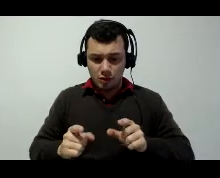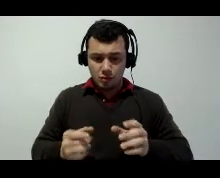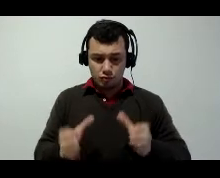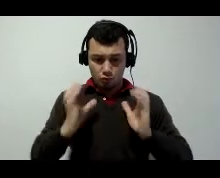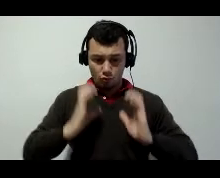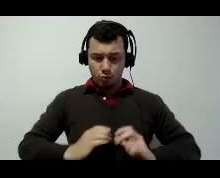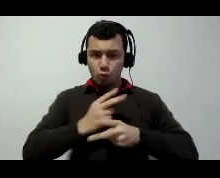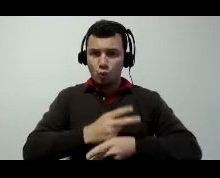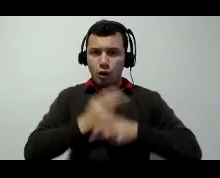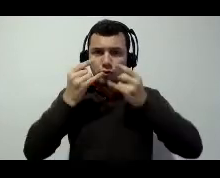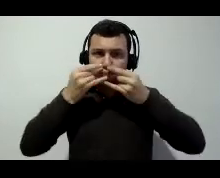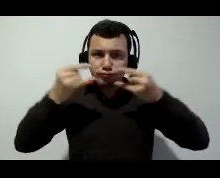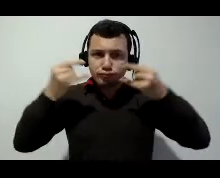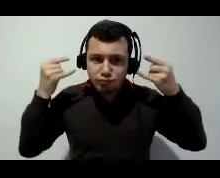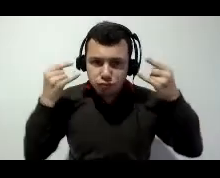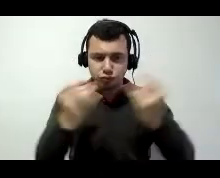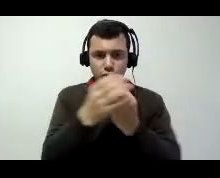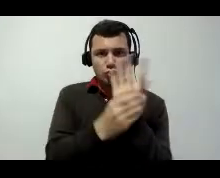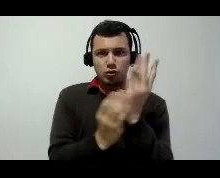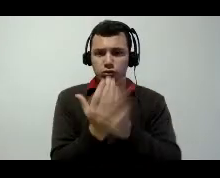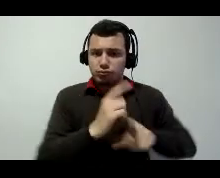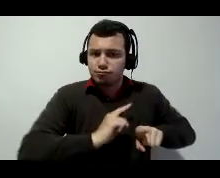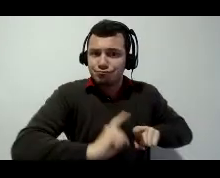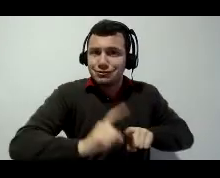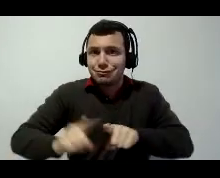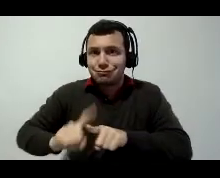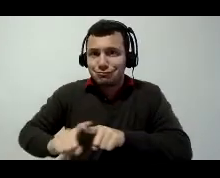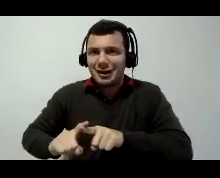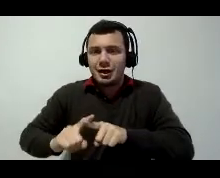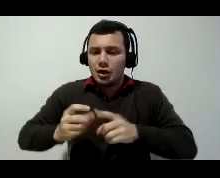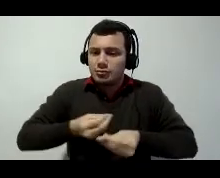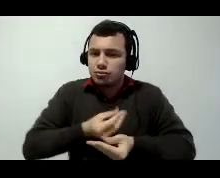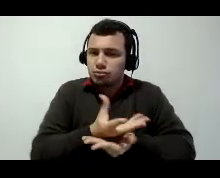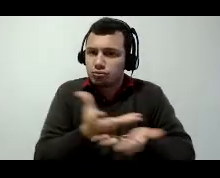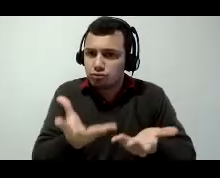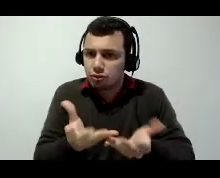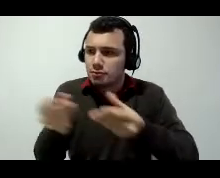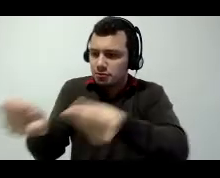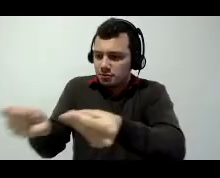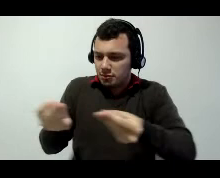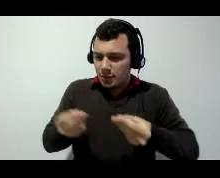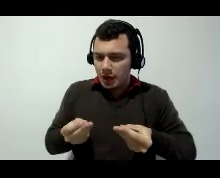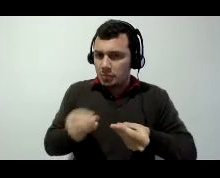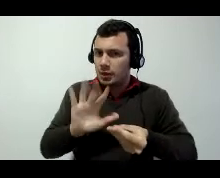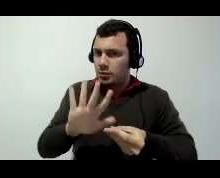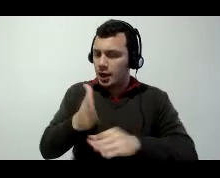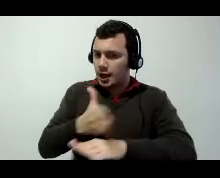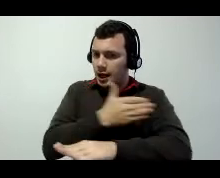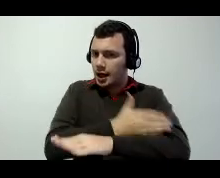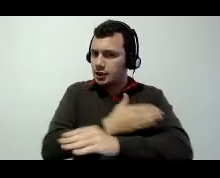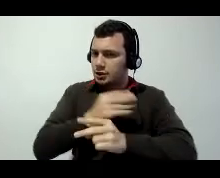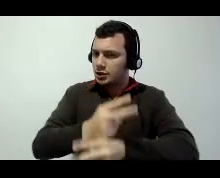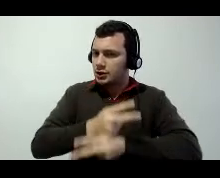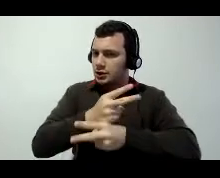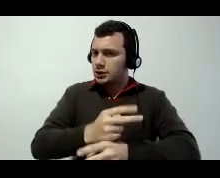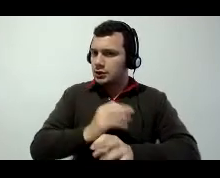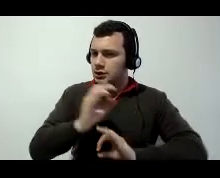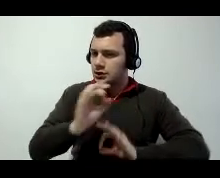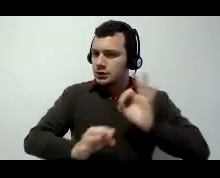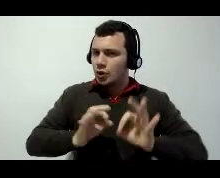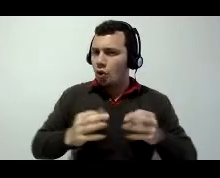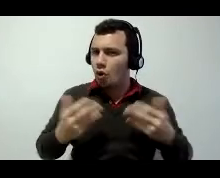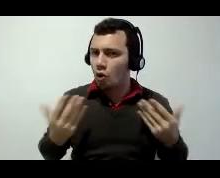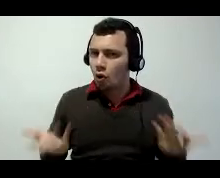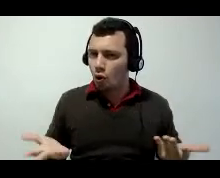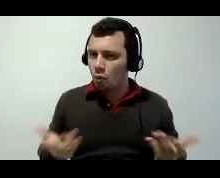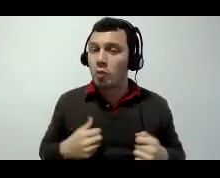personal. ¿Cuál va a ser el contenido que vamos a revisar en este espacio que tenemos dispuesto en la tarde de hoy? Como les